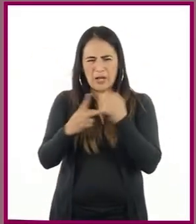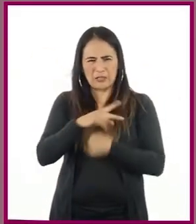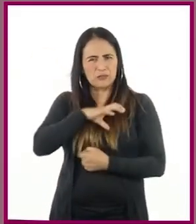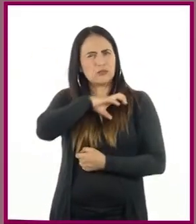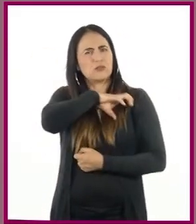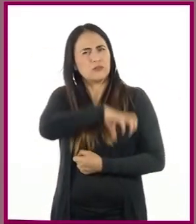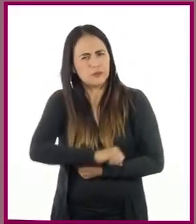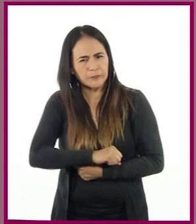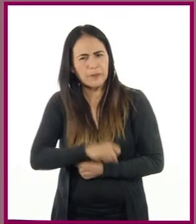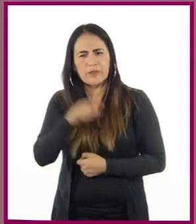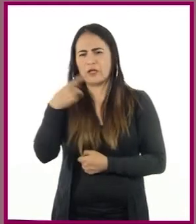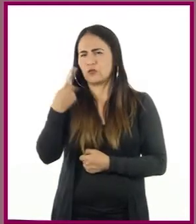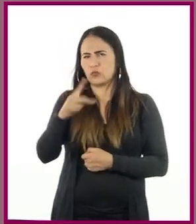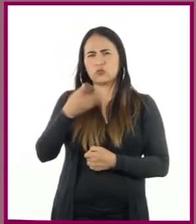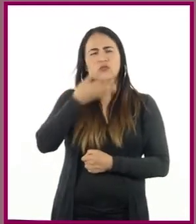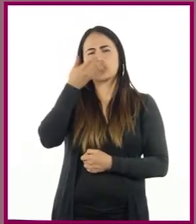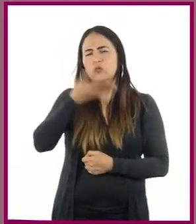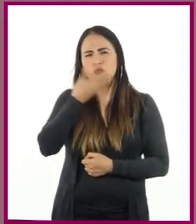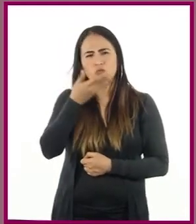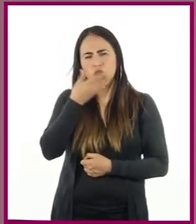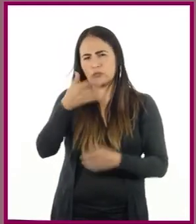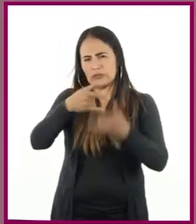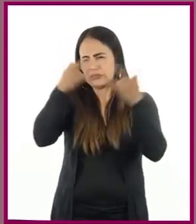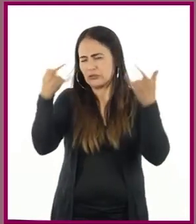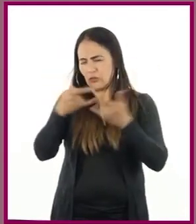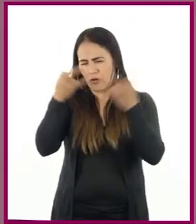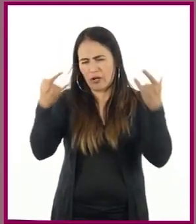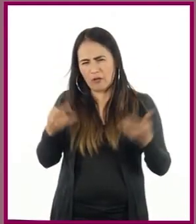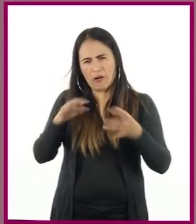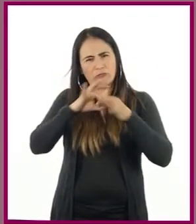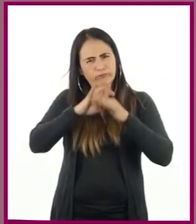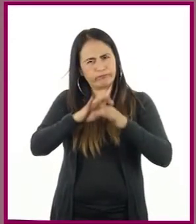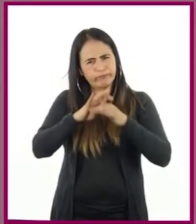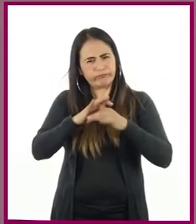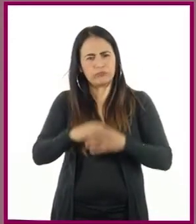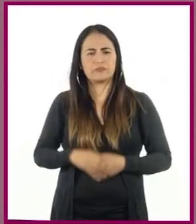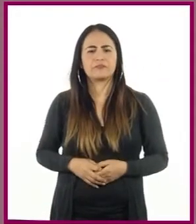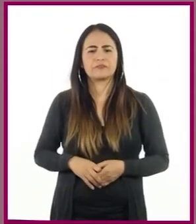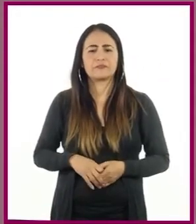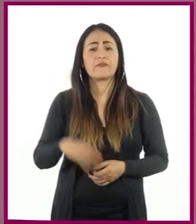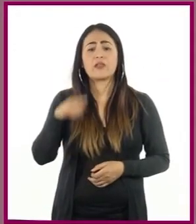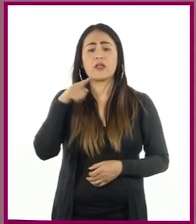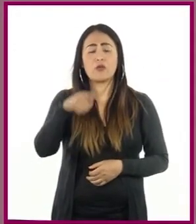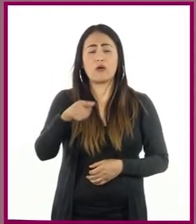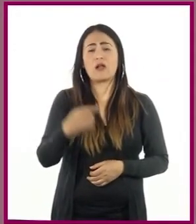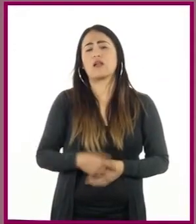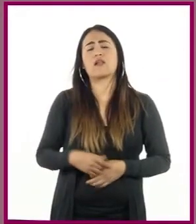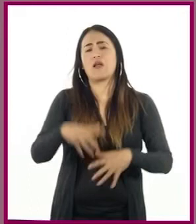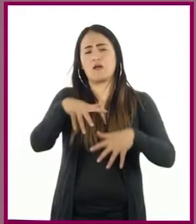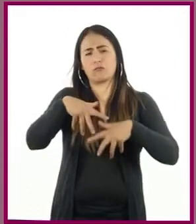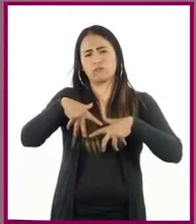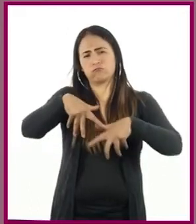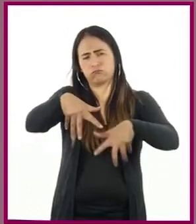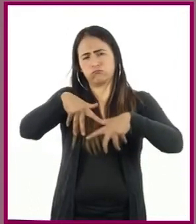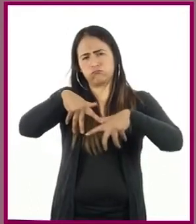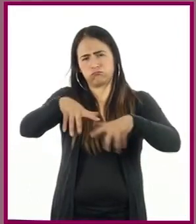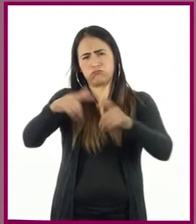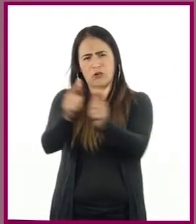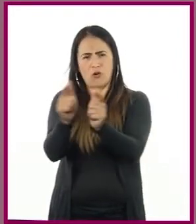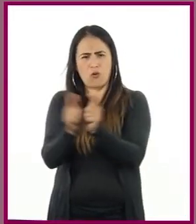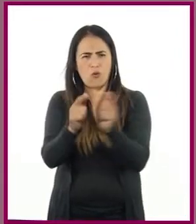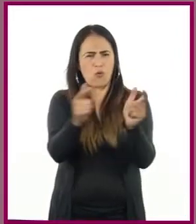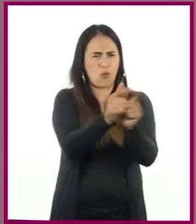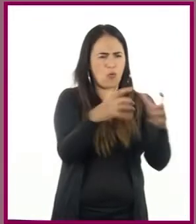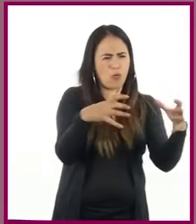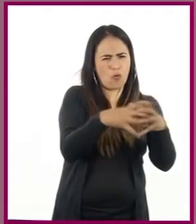tradiciones y costumbres históricas. Por otro lado, las comunidades estudiantiles de distintos países se manifestaron en